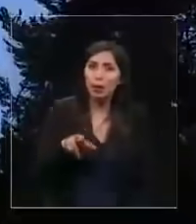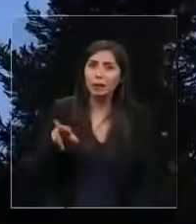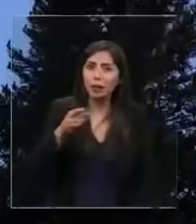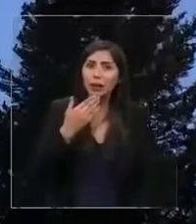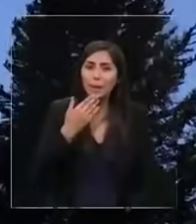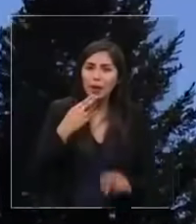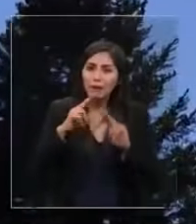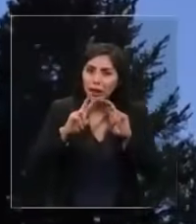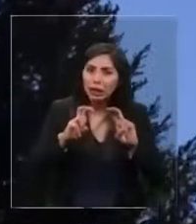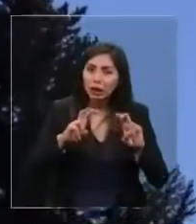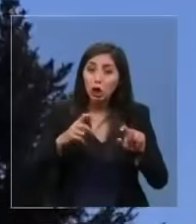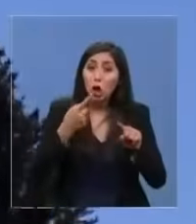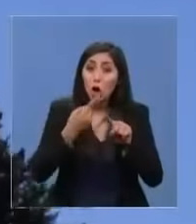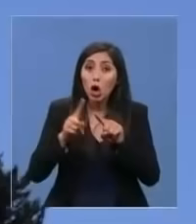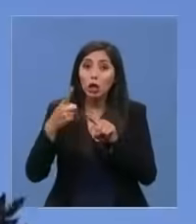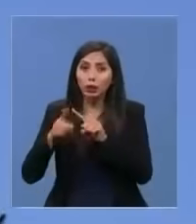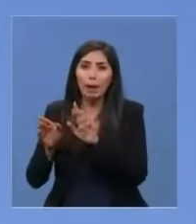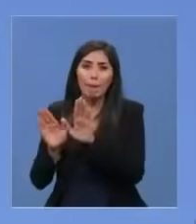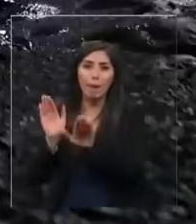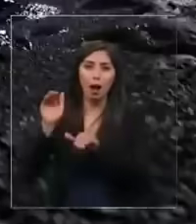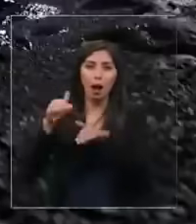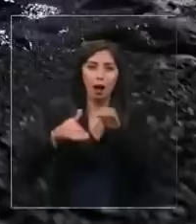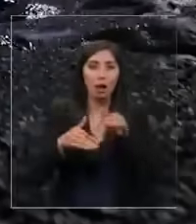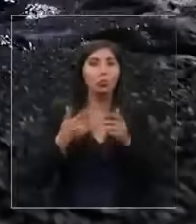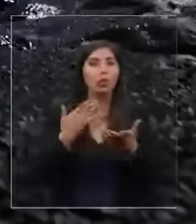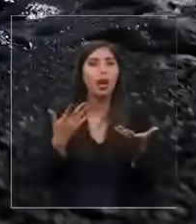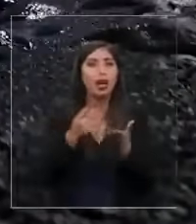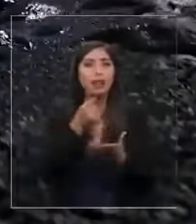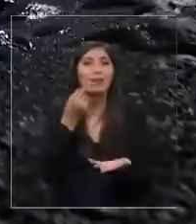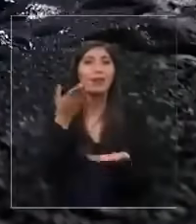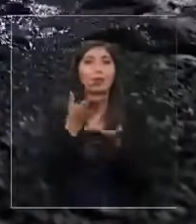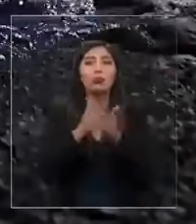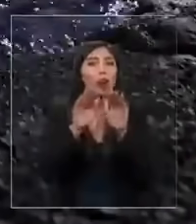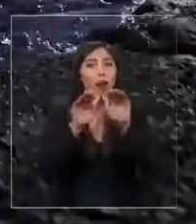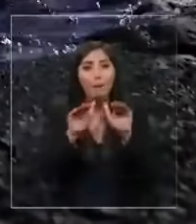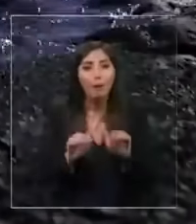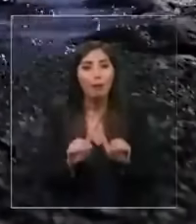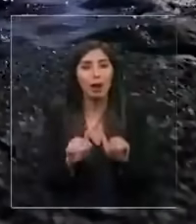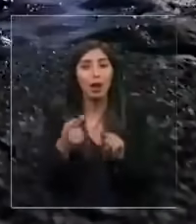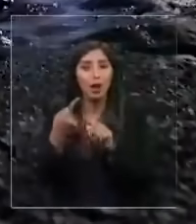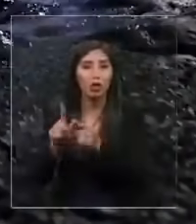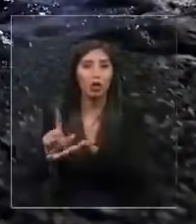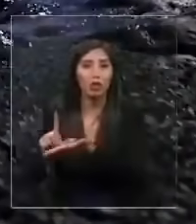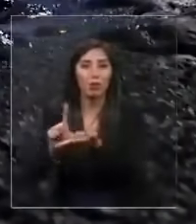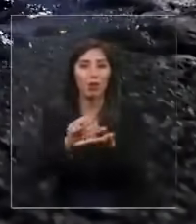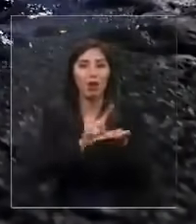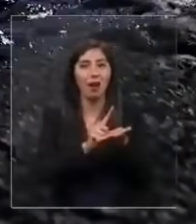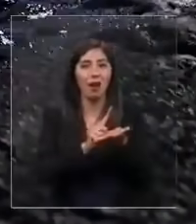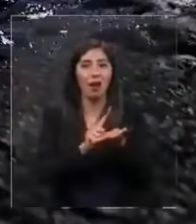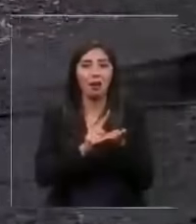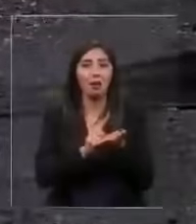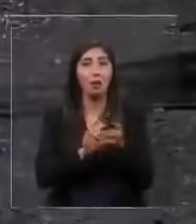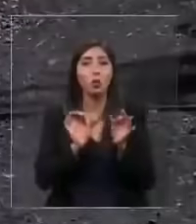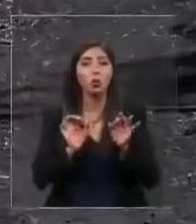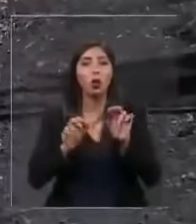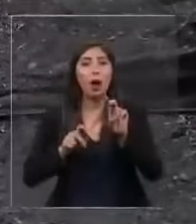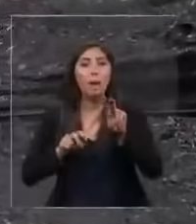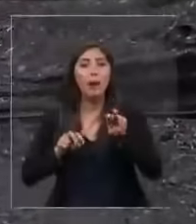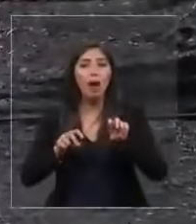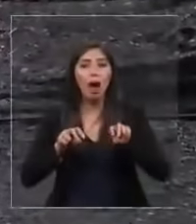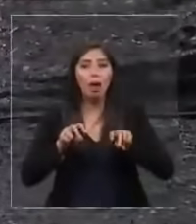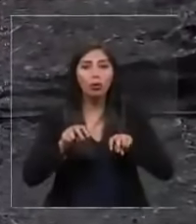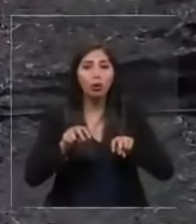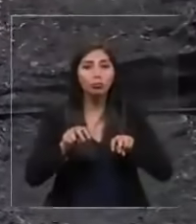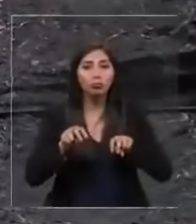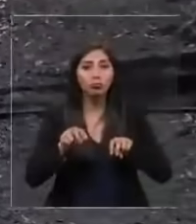playas que han estado también en la polémica por denuncias como las que aquí les contamos. En todo caso, caminando por este lugar no fue con